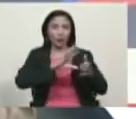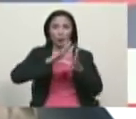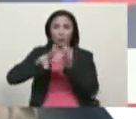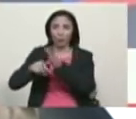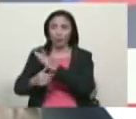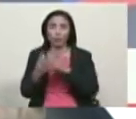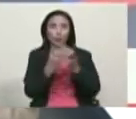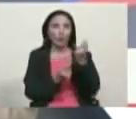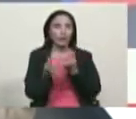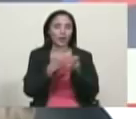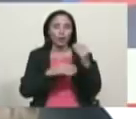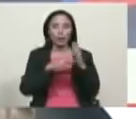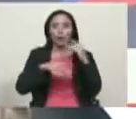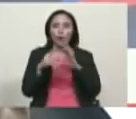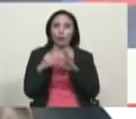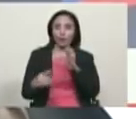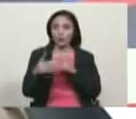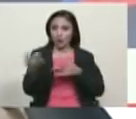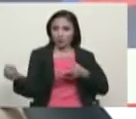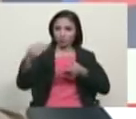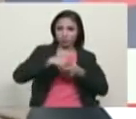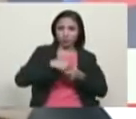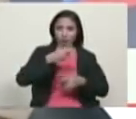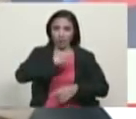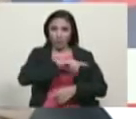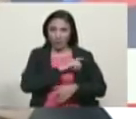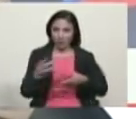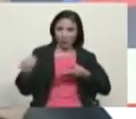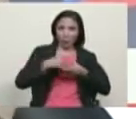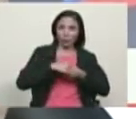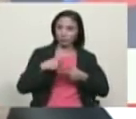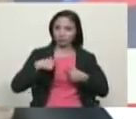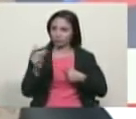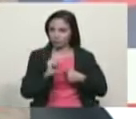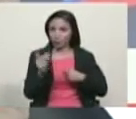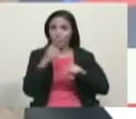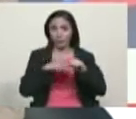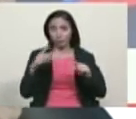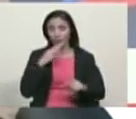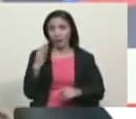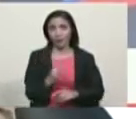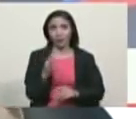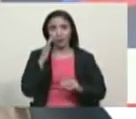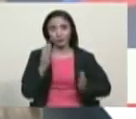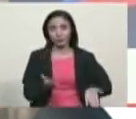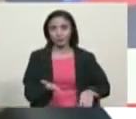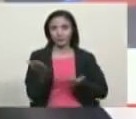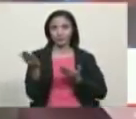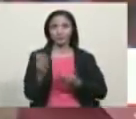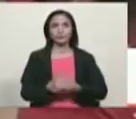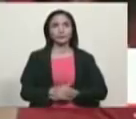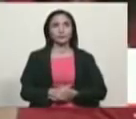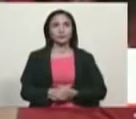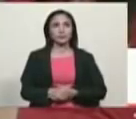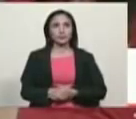sociales. No me meto en los asuntos internos de España, pero esta es la verdad, la encuesta.